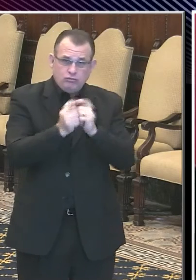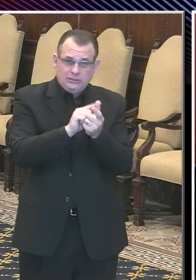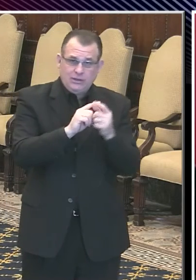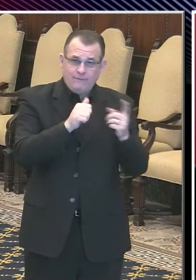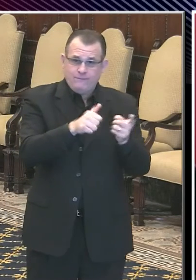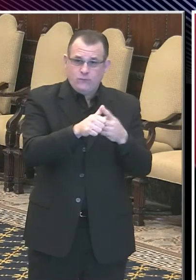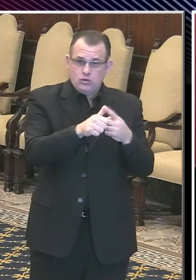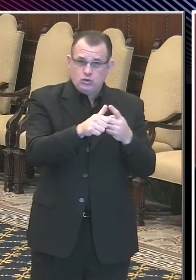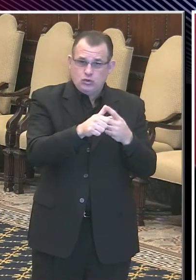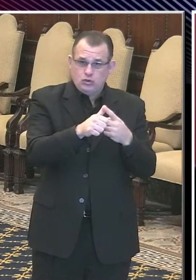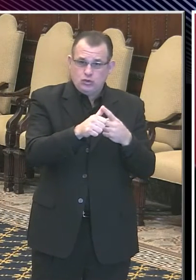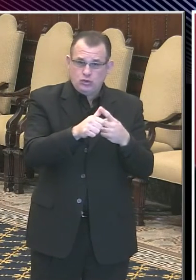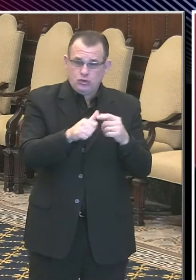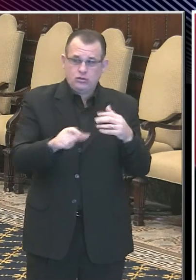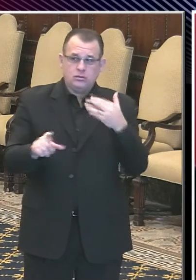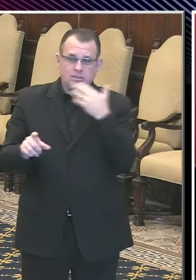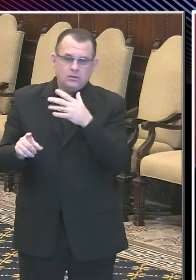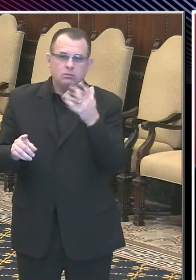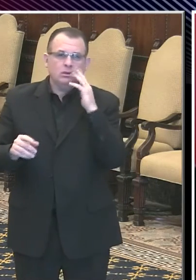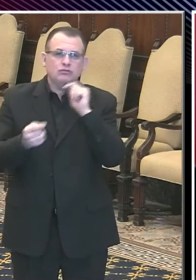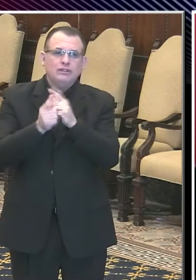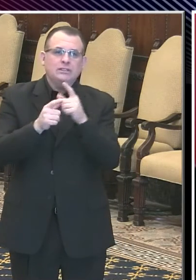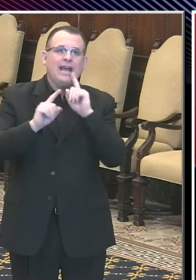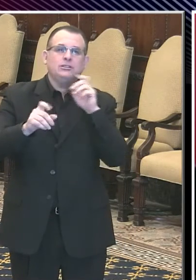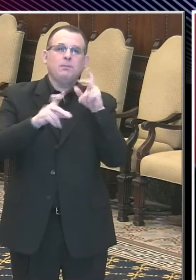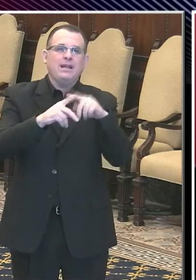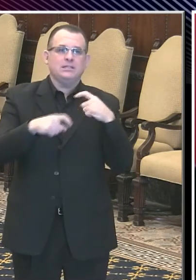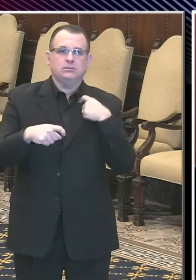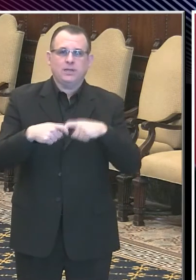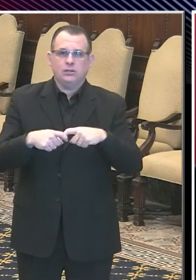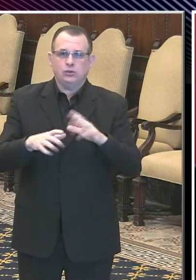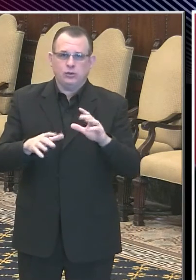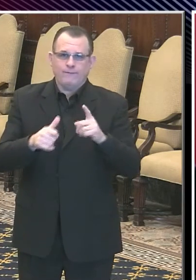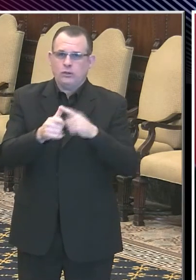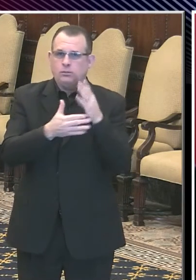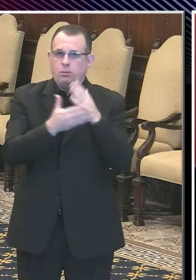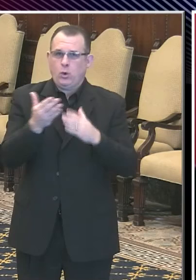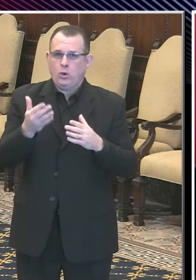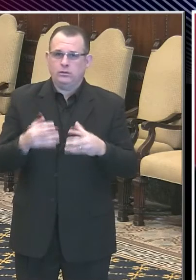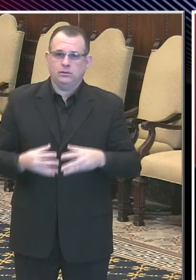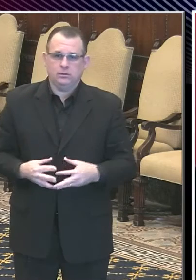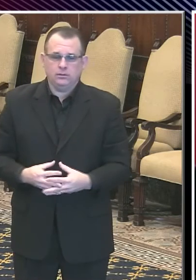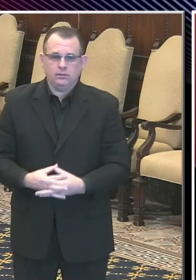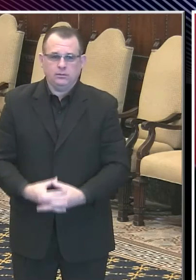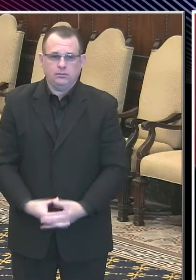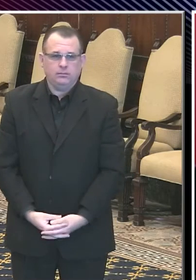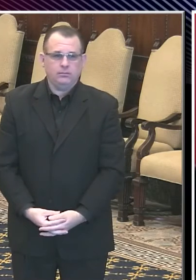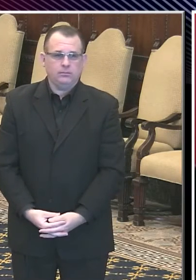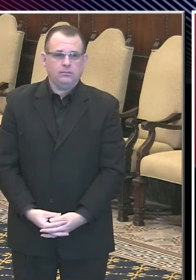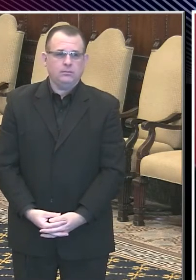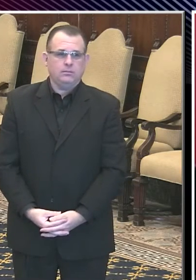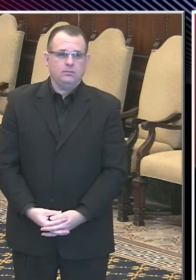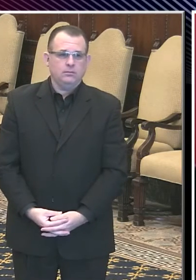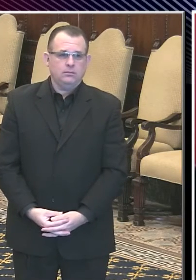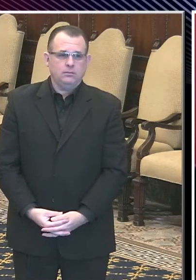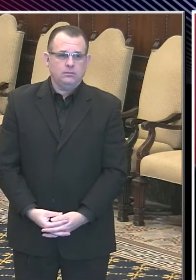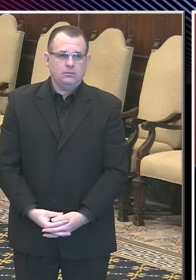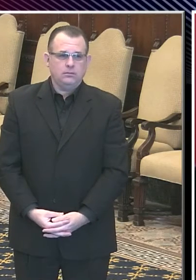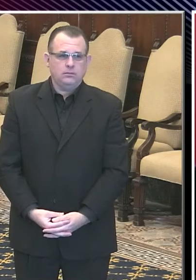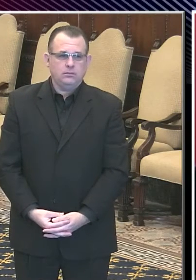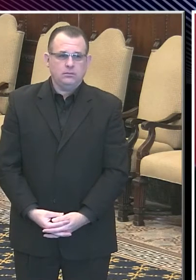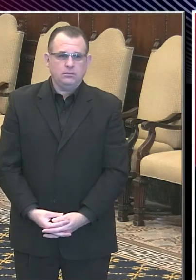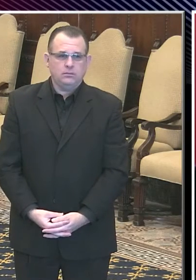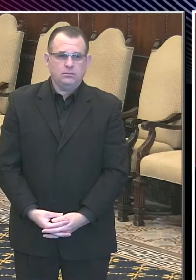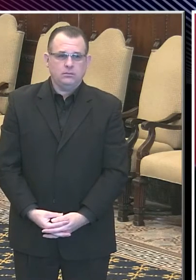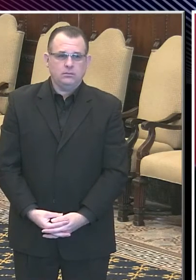Yes, thank you. Estamos, Brian va a elaborar un poquito lo que nos vamos a responder. Estamos pidiendo